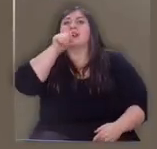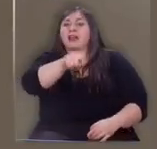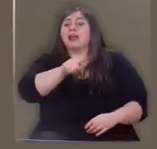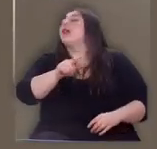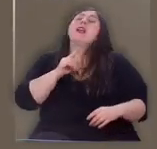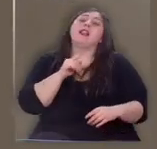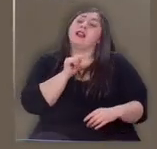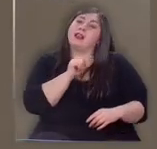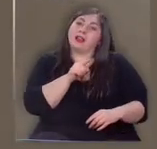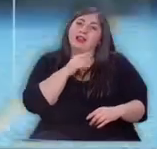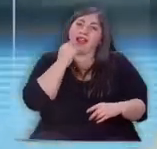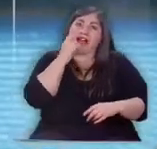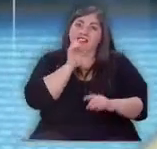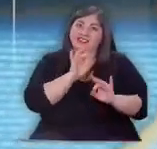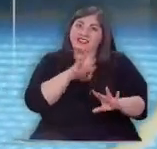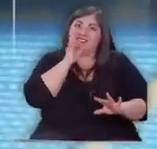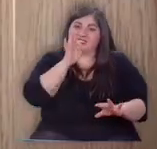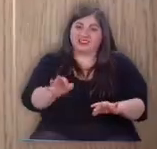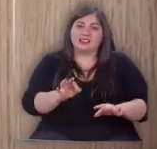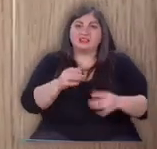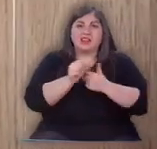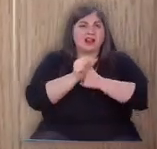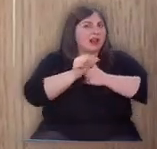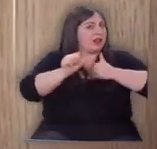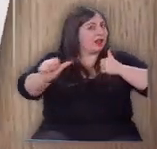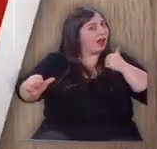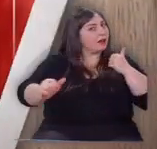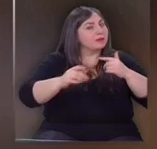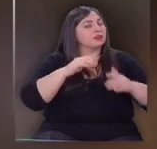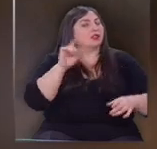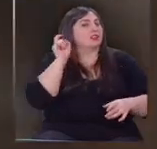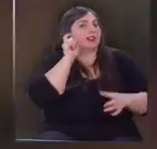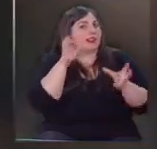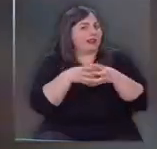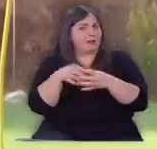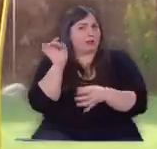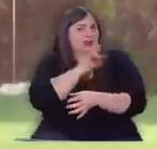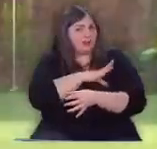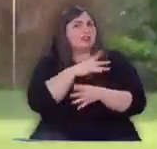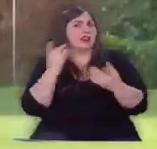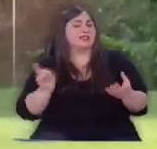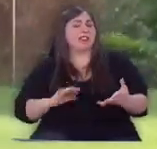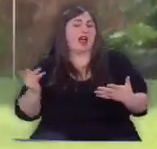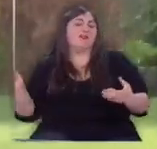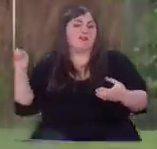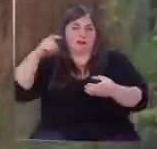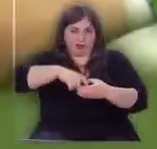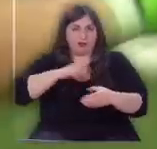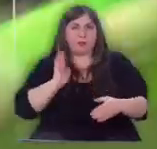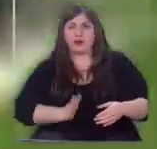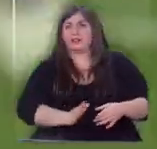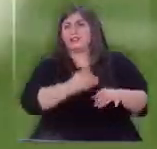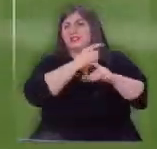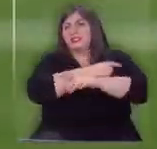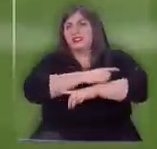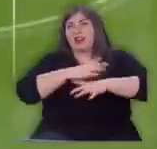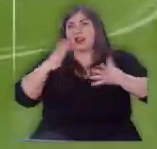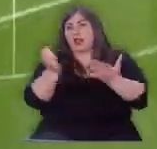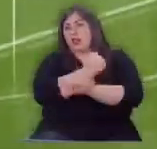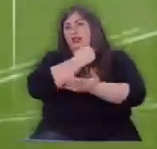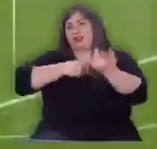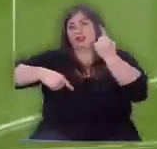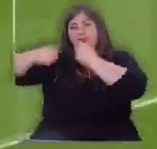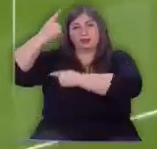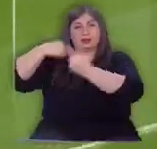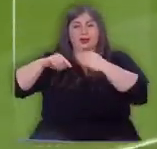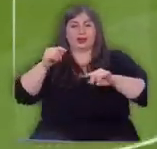Bravo, deslenguado y polémico. Su alejamiento de La Roja fue otro episodio complicado, pero ya está de regreso para seguir agrandando su leyenda en la